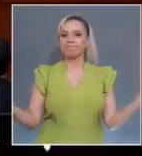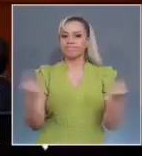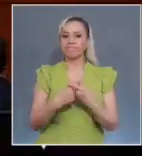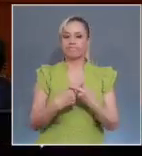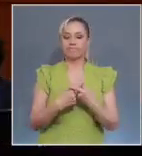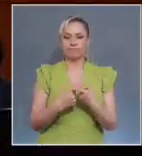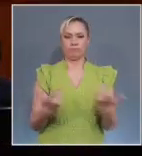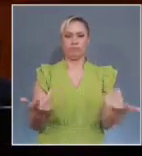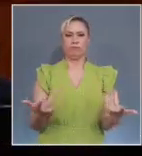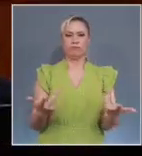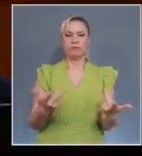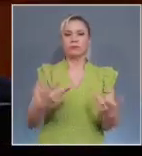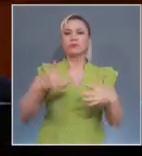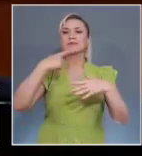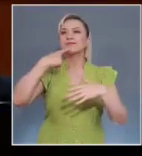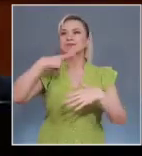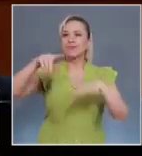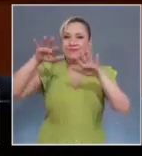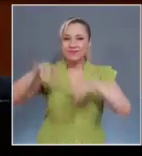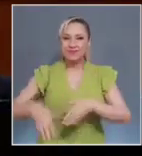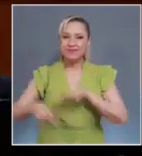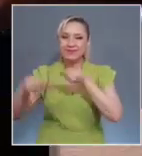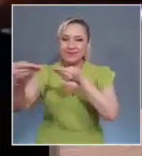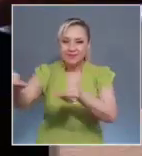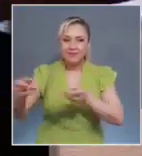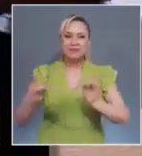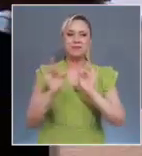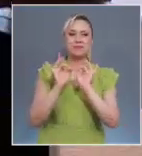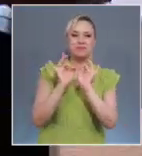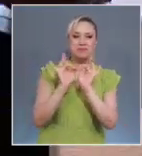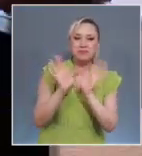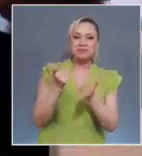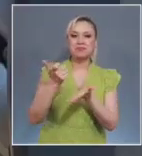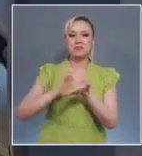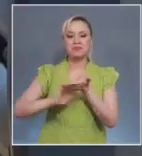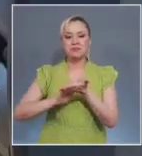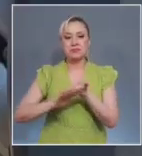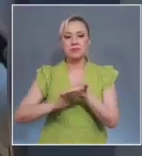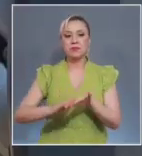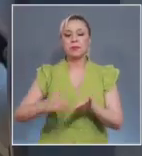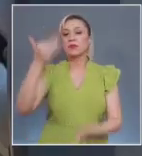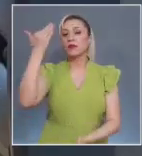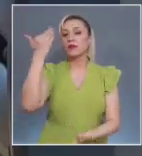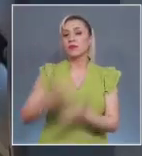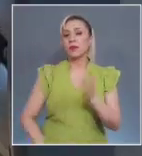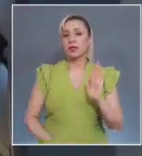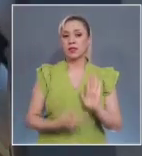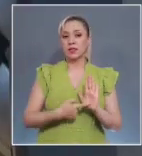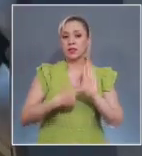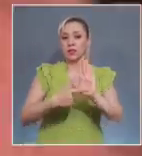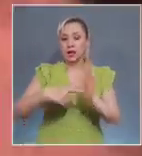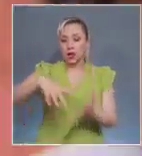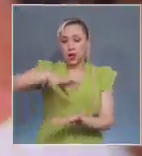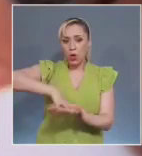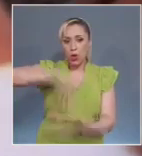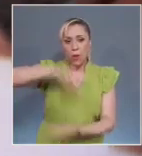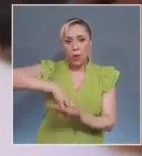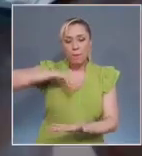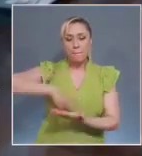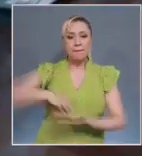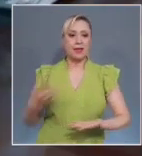demanda, reconvenciones e incidentes de liquidación por falta de exhibición de copias de traslado necesarias para las